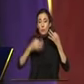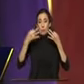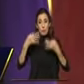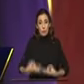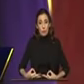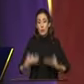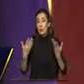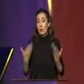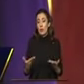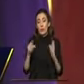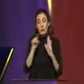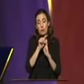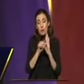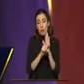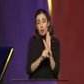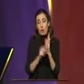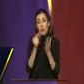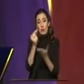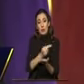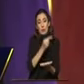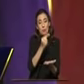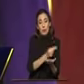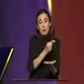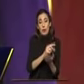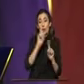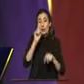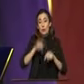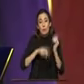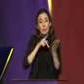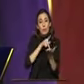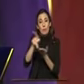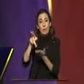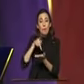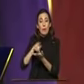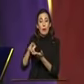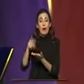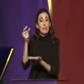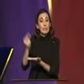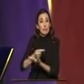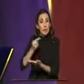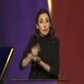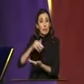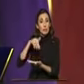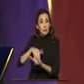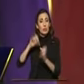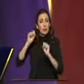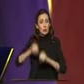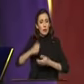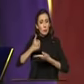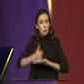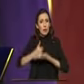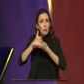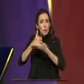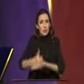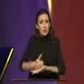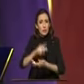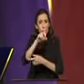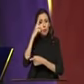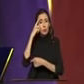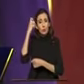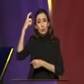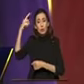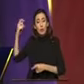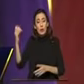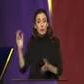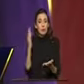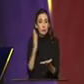cumplir con las condiciones de sus créditos educativos. Vamos a ayudarlos. No permitiré que sus sueños y el